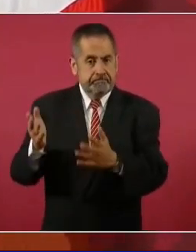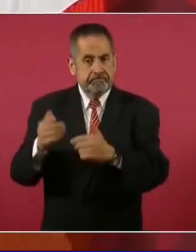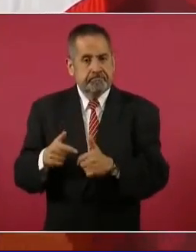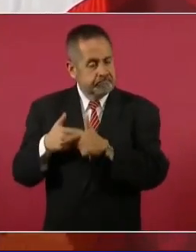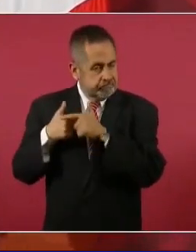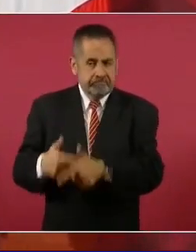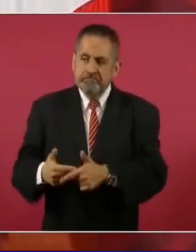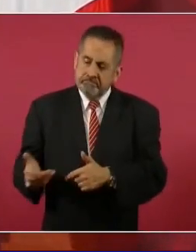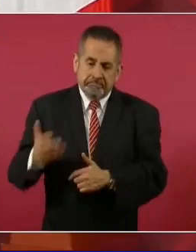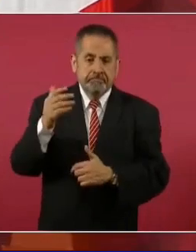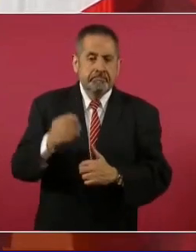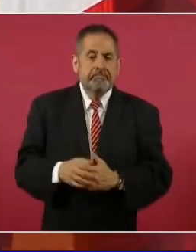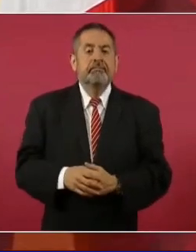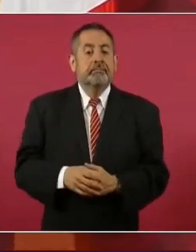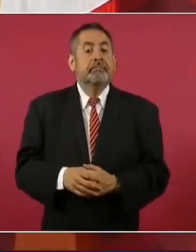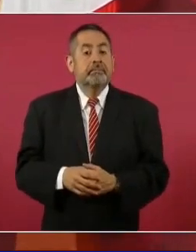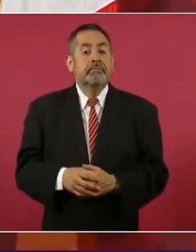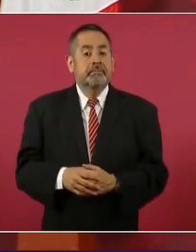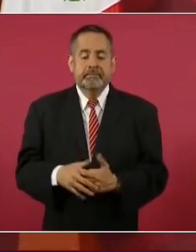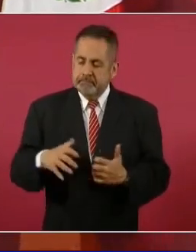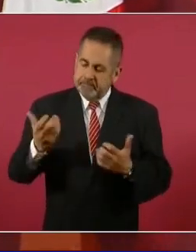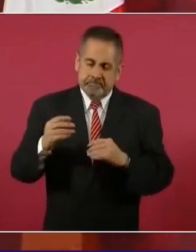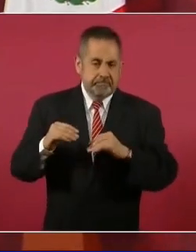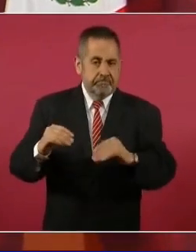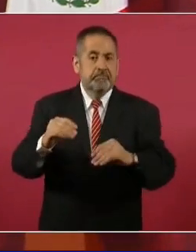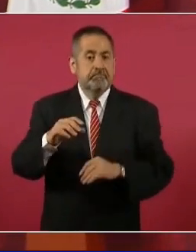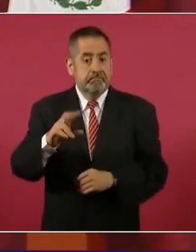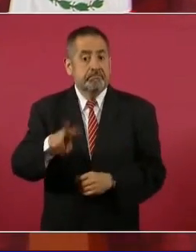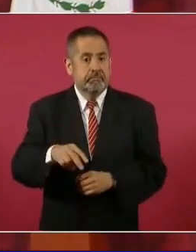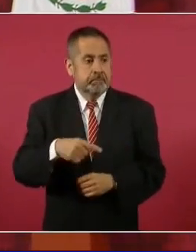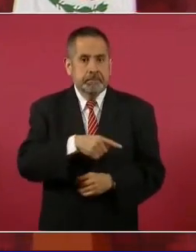vamos a actuar.